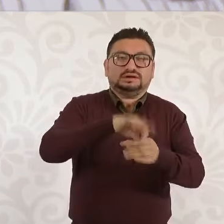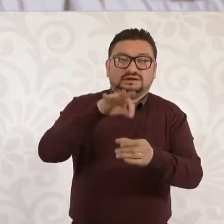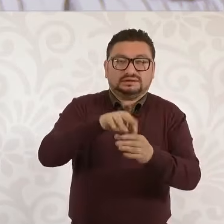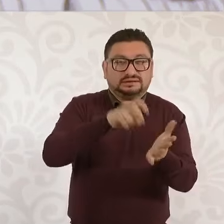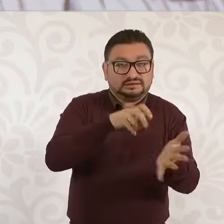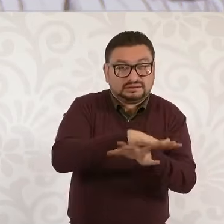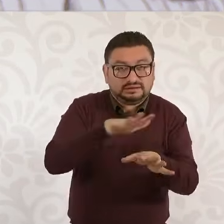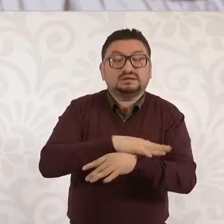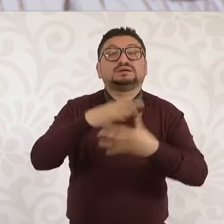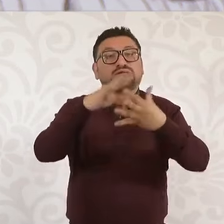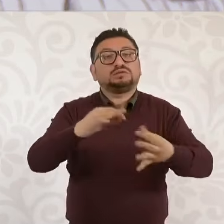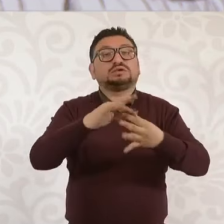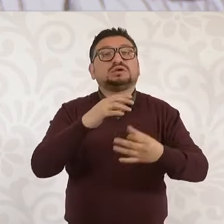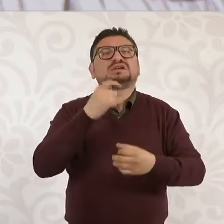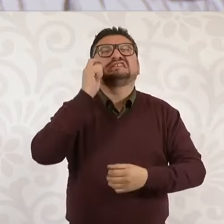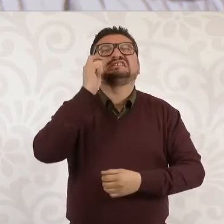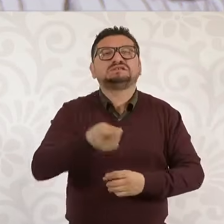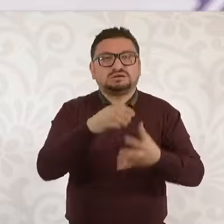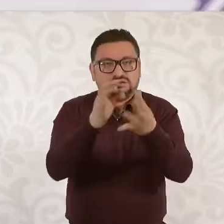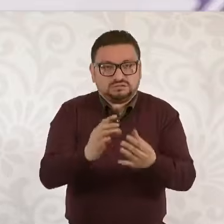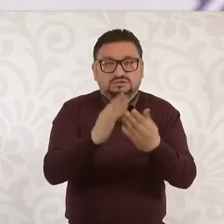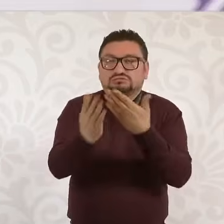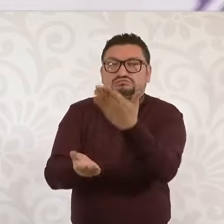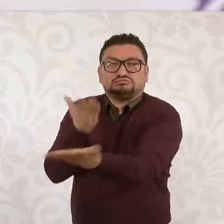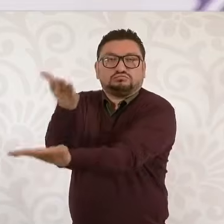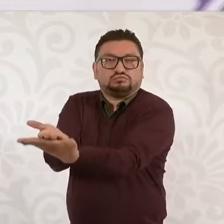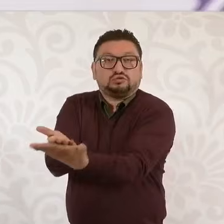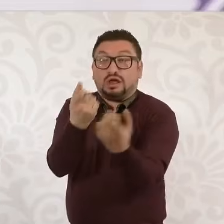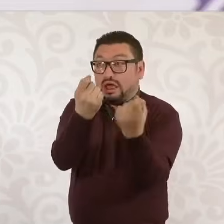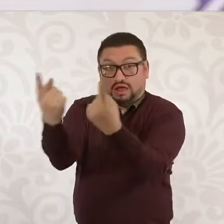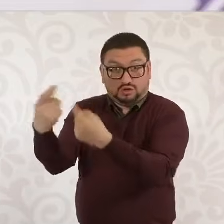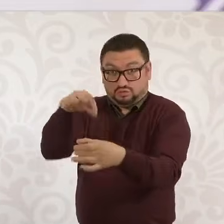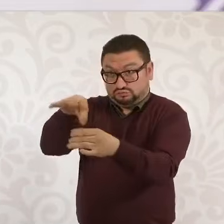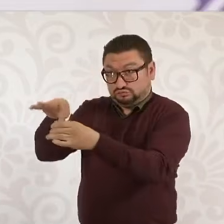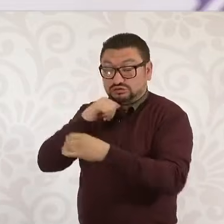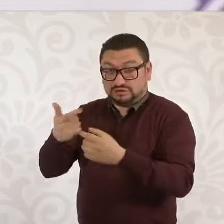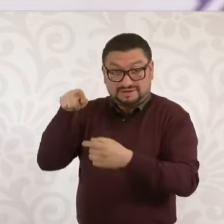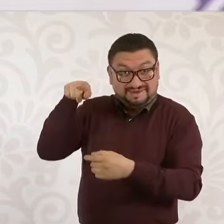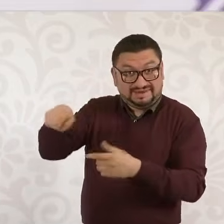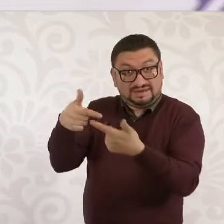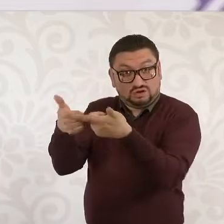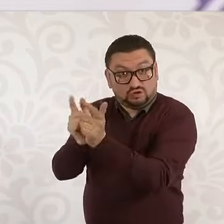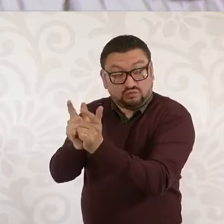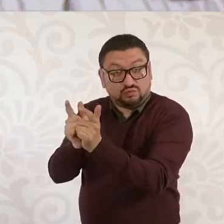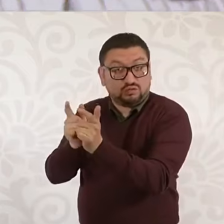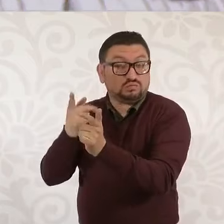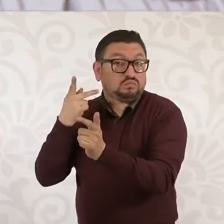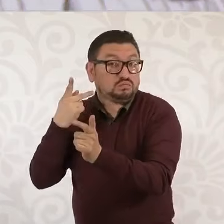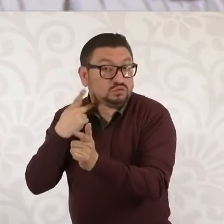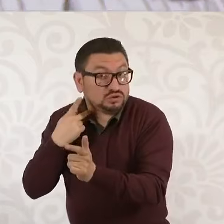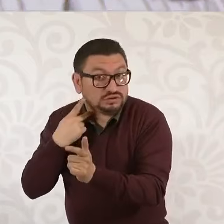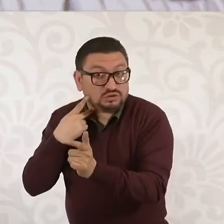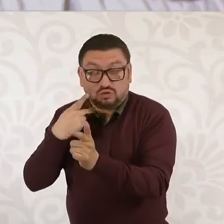Entonces, habrá quien no quiera aprobar. Bueno, ese partido pues lo